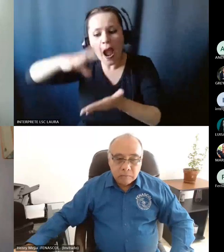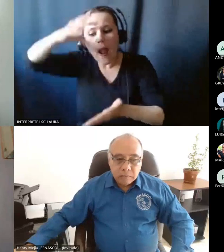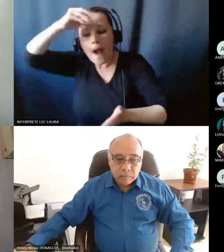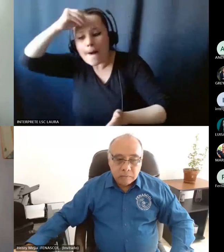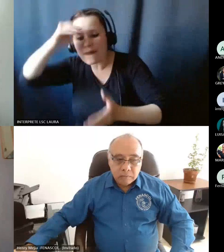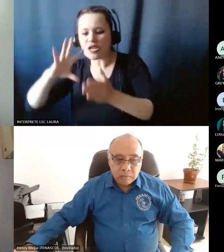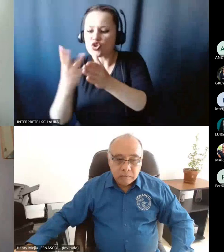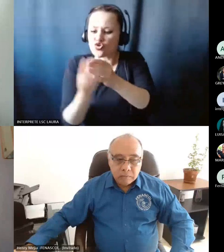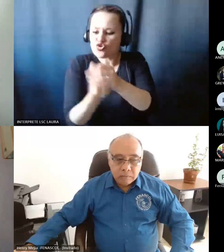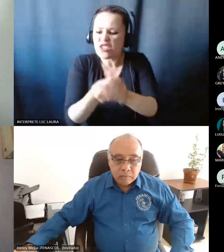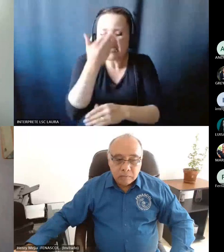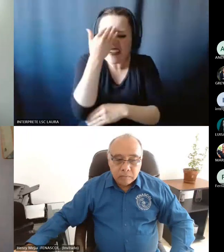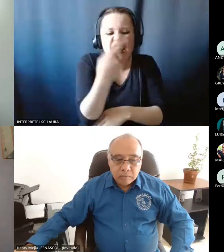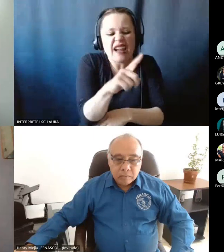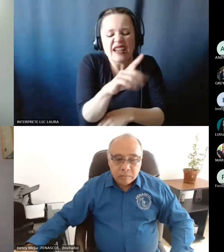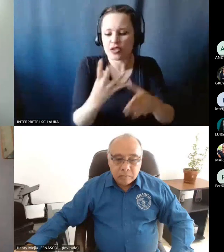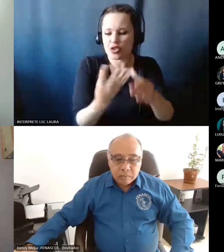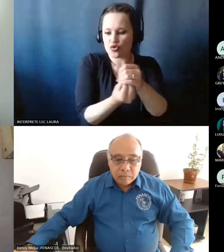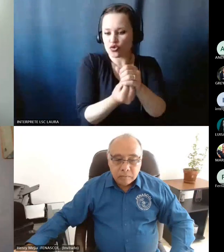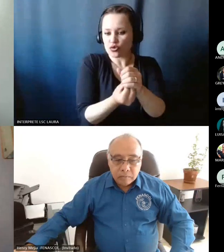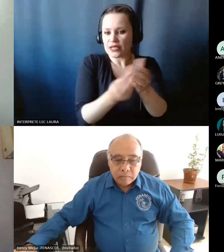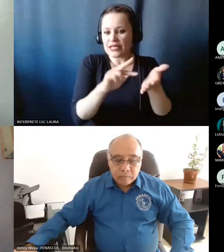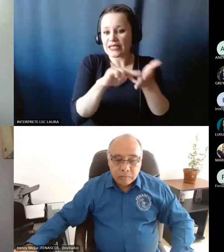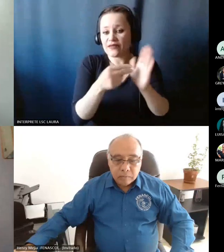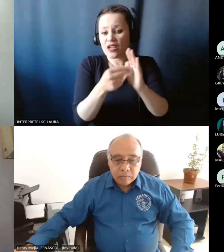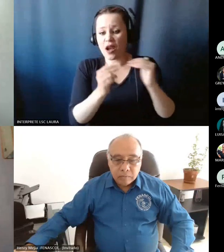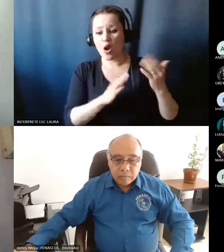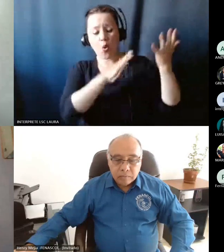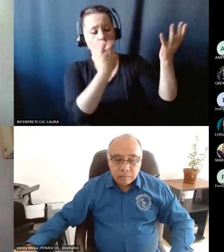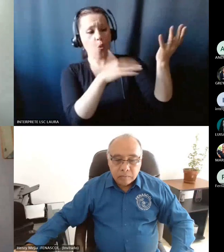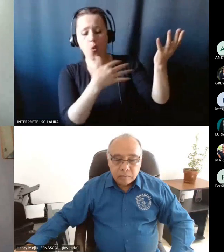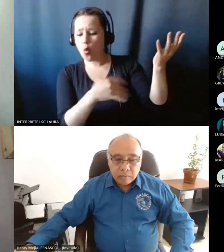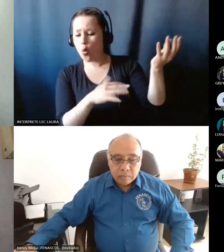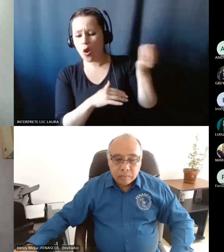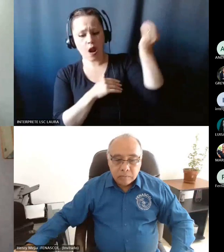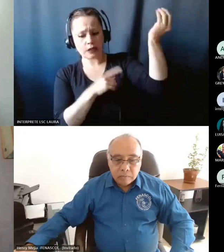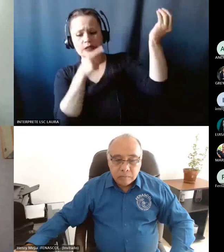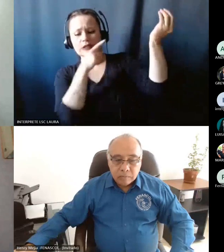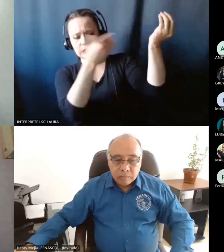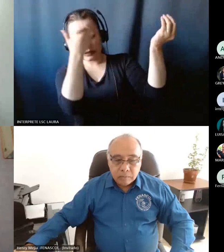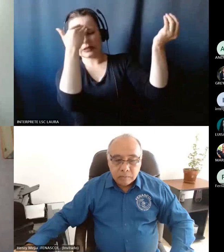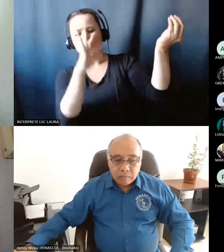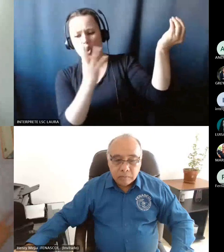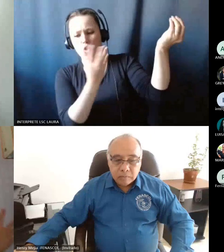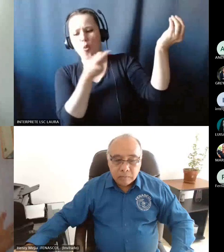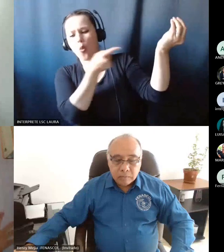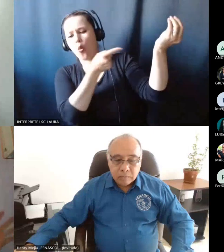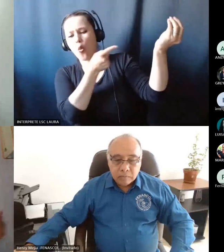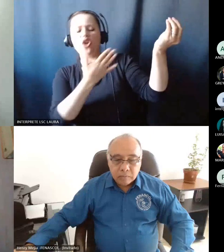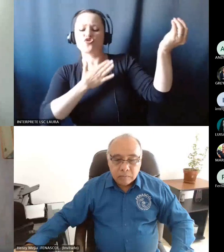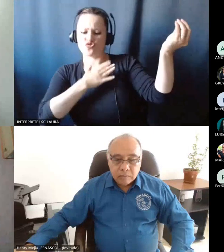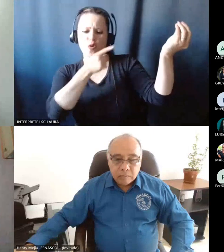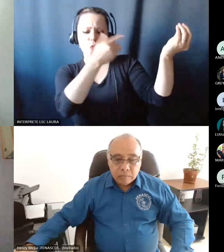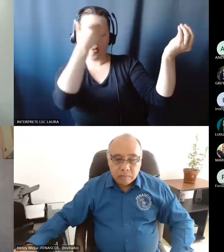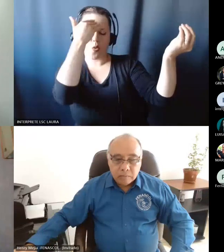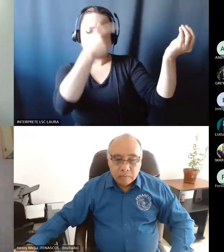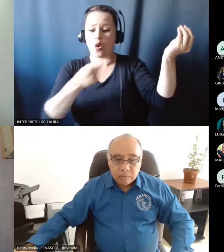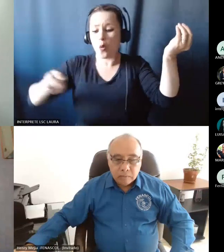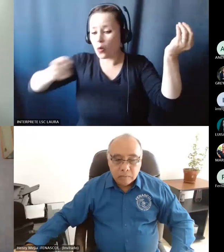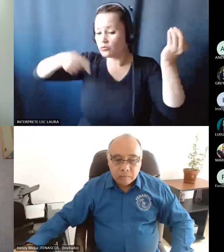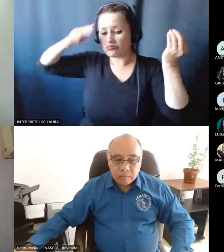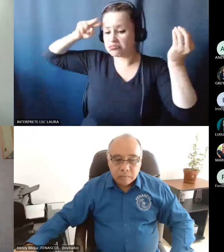saber de inclusión que no nos ponga en un escenario arriba donde yo sé y los demás no porque eso